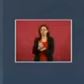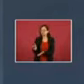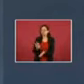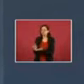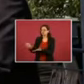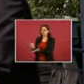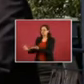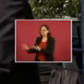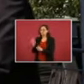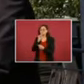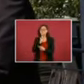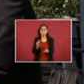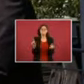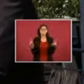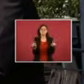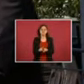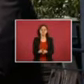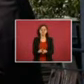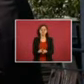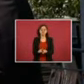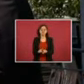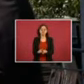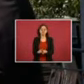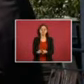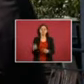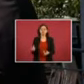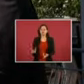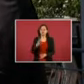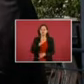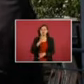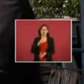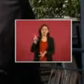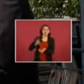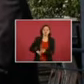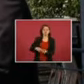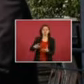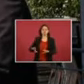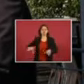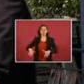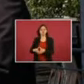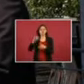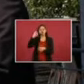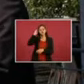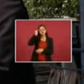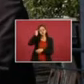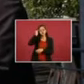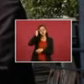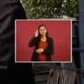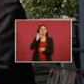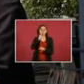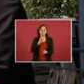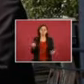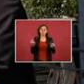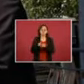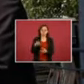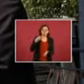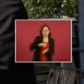incluye a integrantes de comunidades indígenas y a cultivadores de